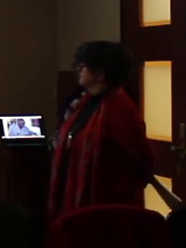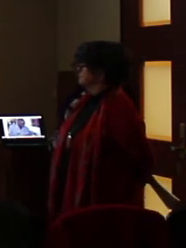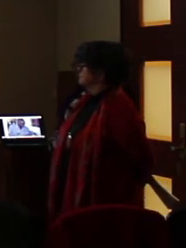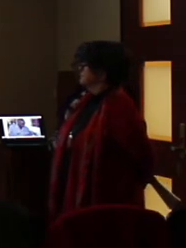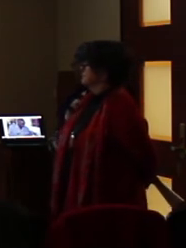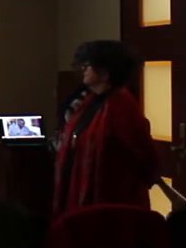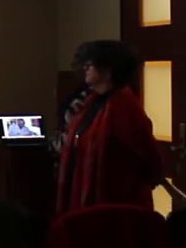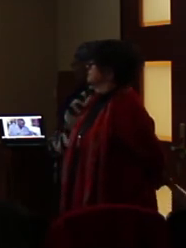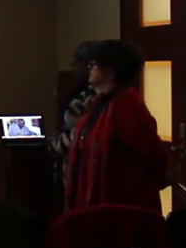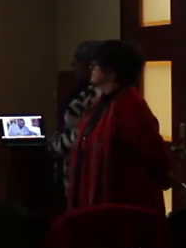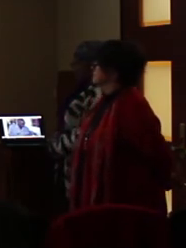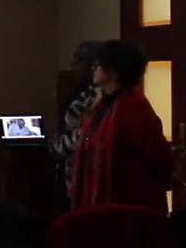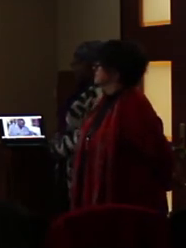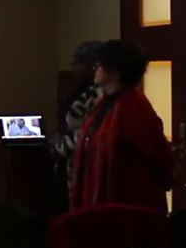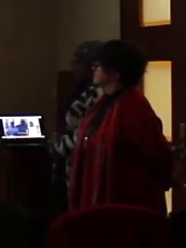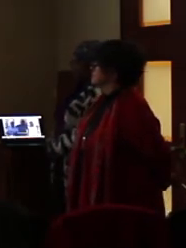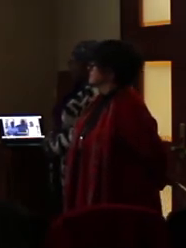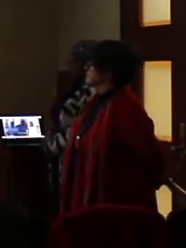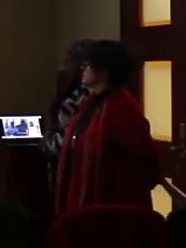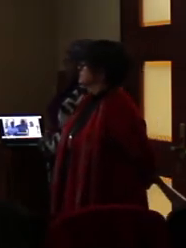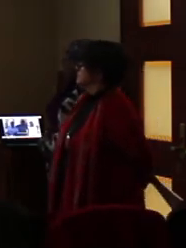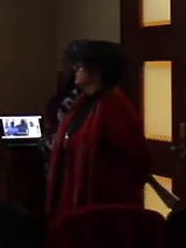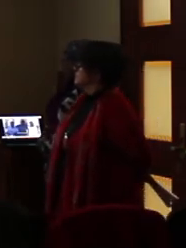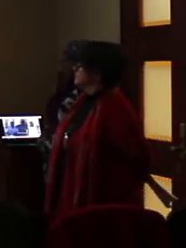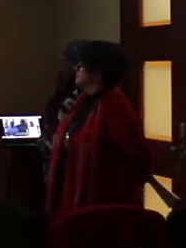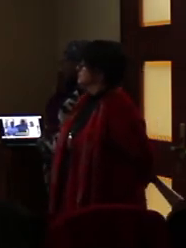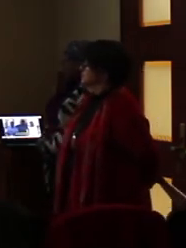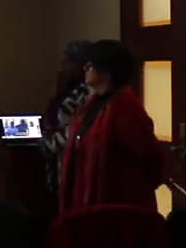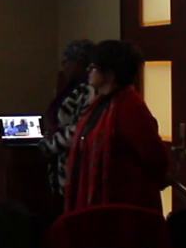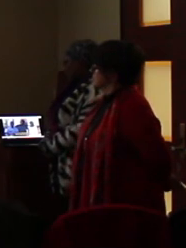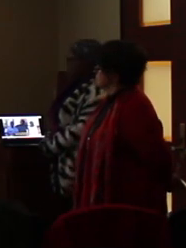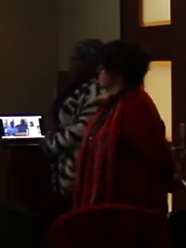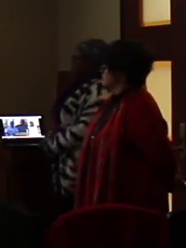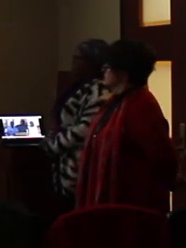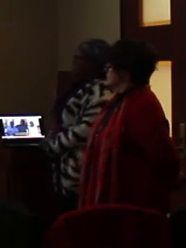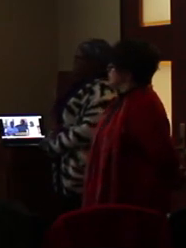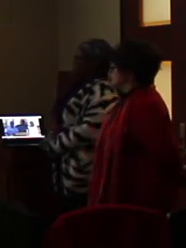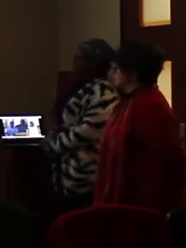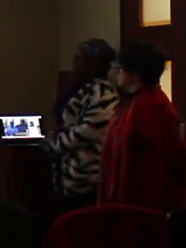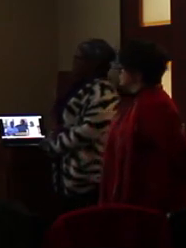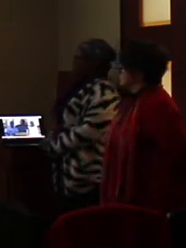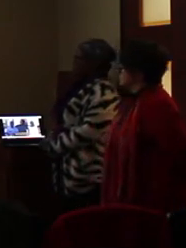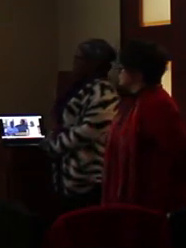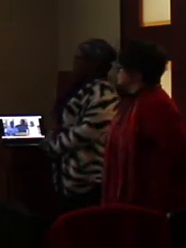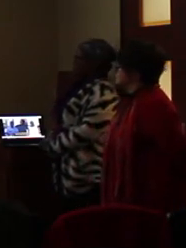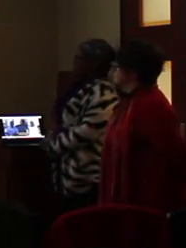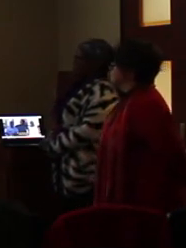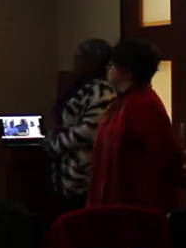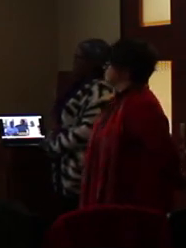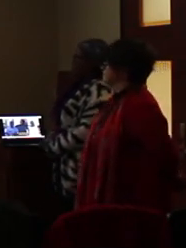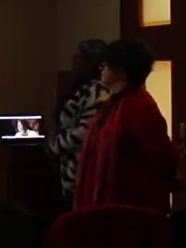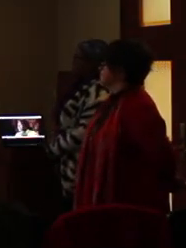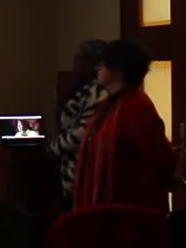Yo veía eso con cierta naturalidad porque tenía otros amigos que sus padres también eran limpiabotas.